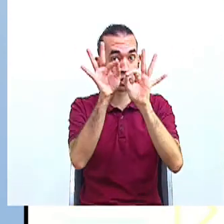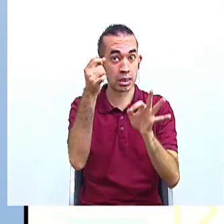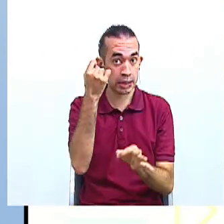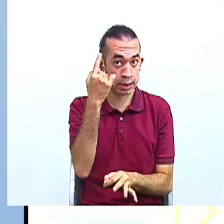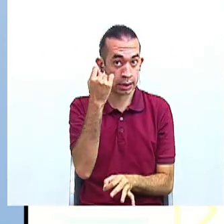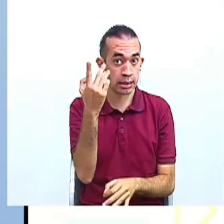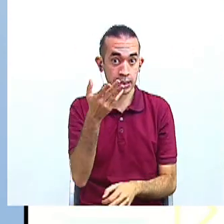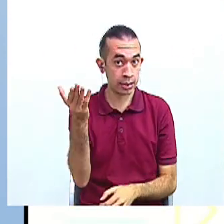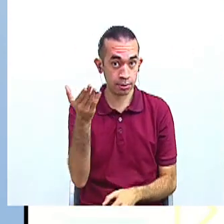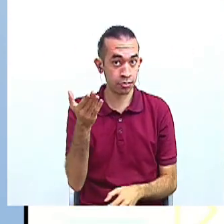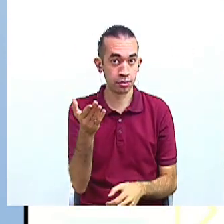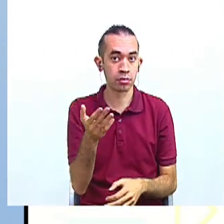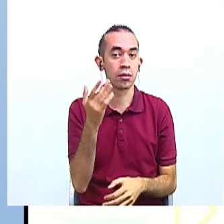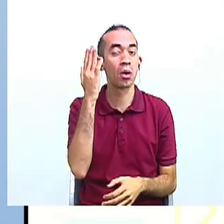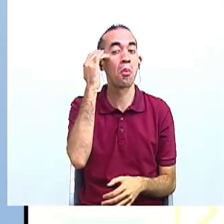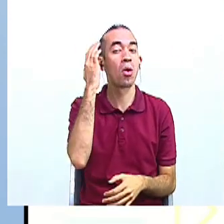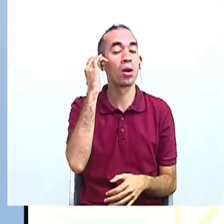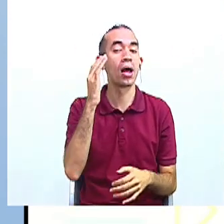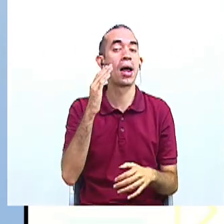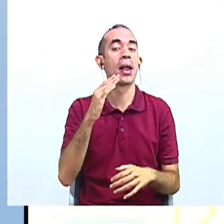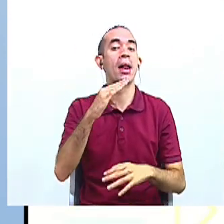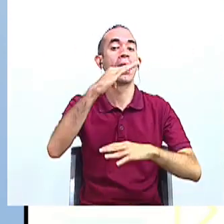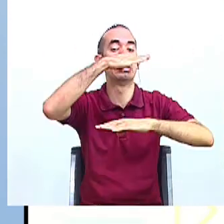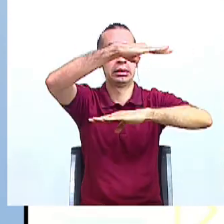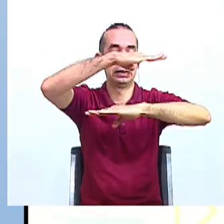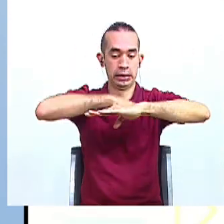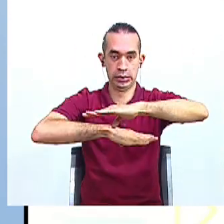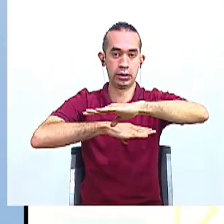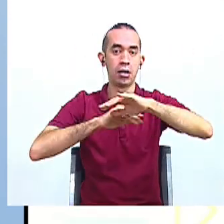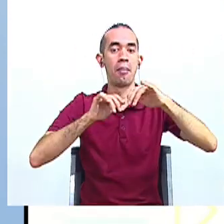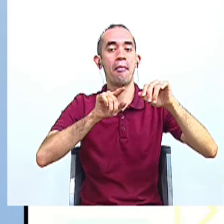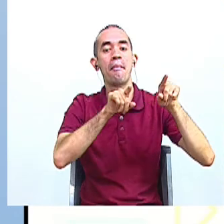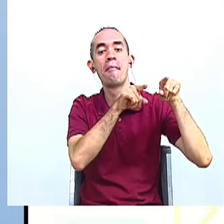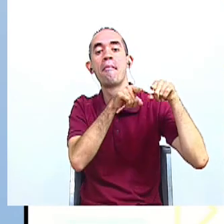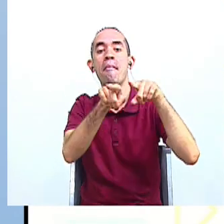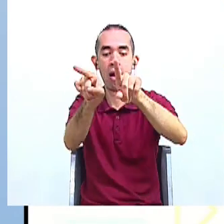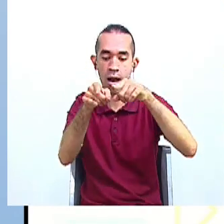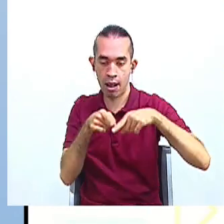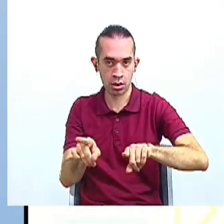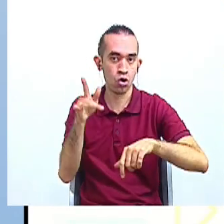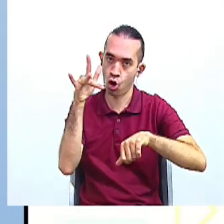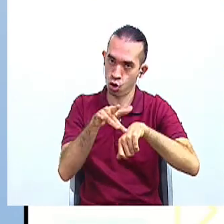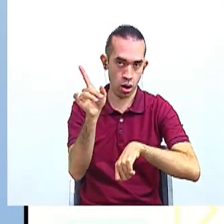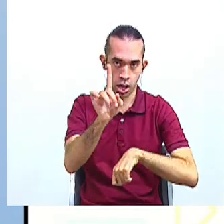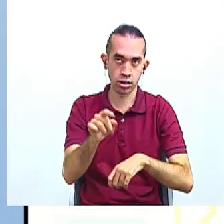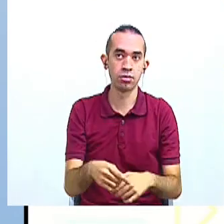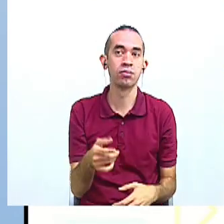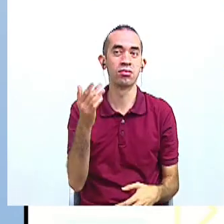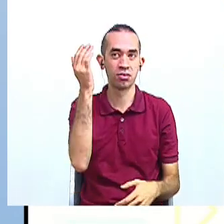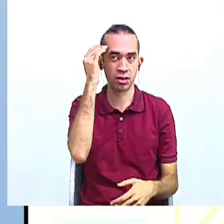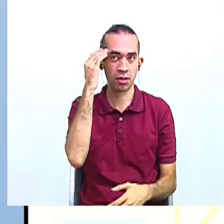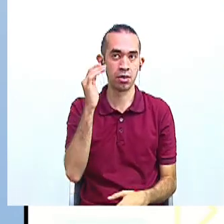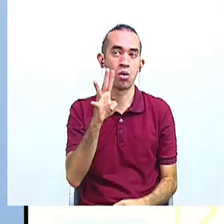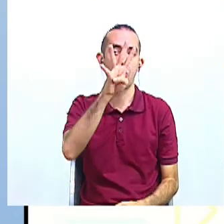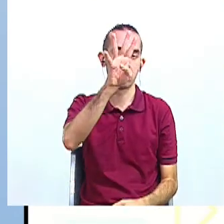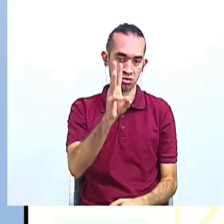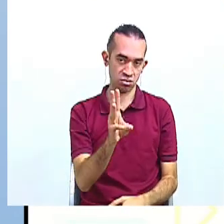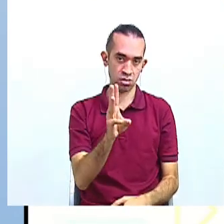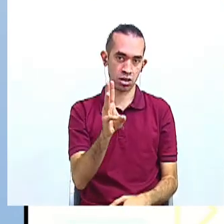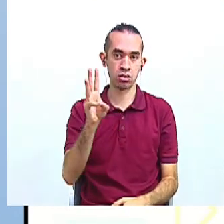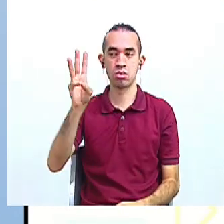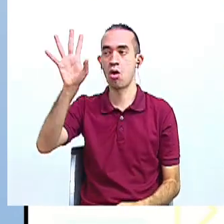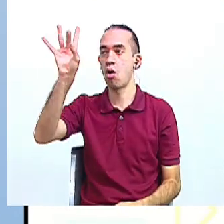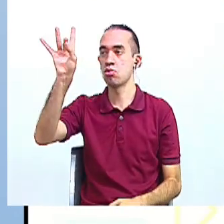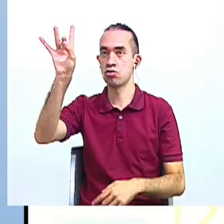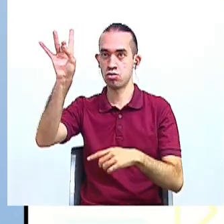entender que es porque son rectas paralelas. Entonces comparamos 4 es a 6 como